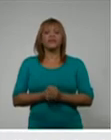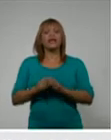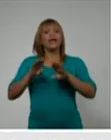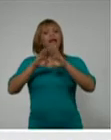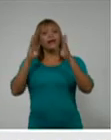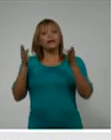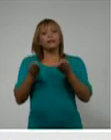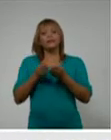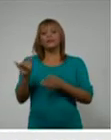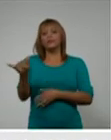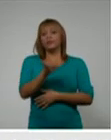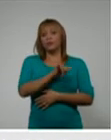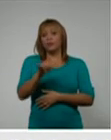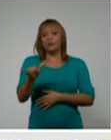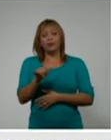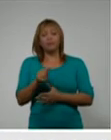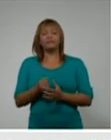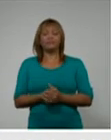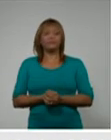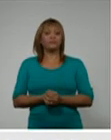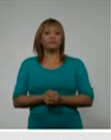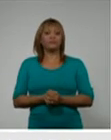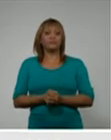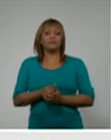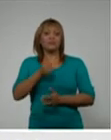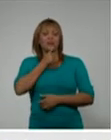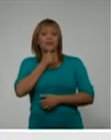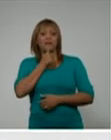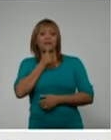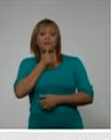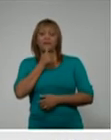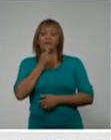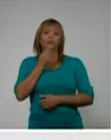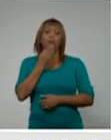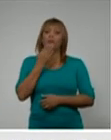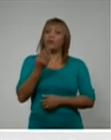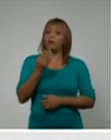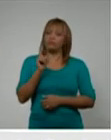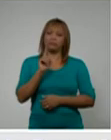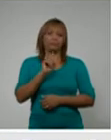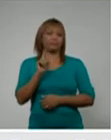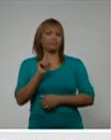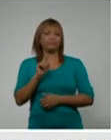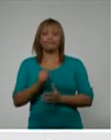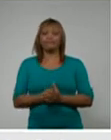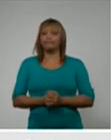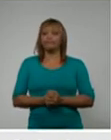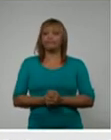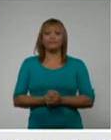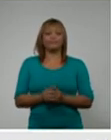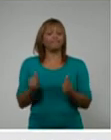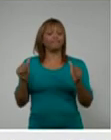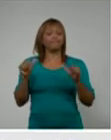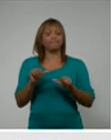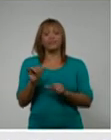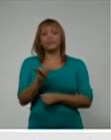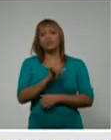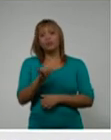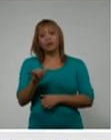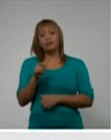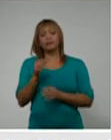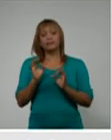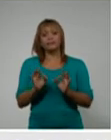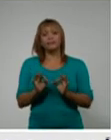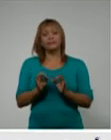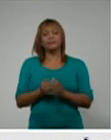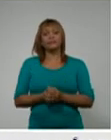también no es favorable, eso realmente es lo que ha pasado, no